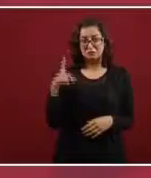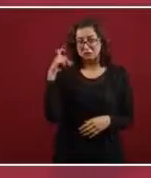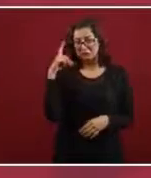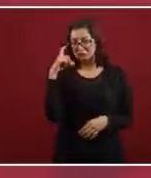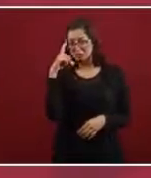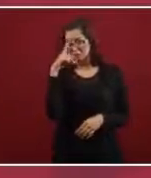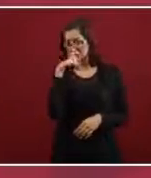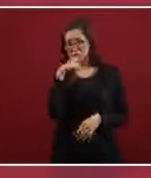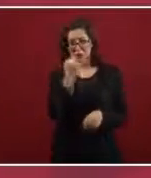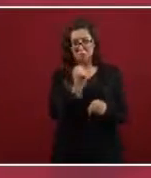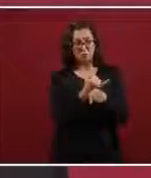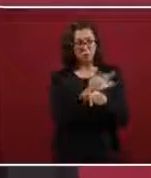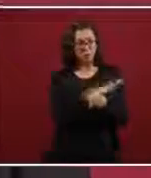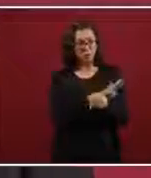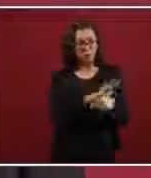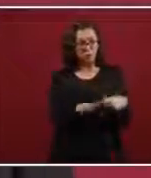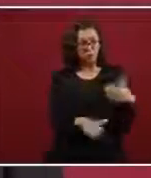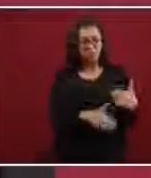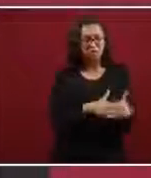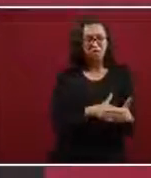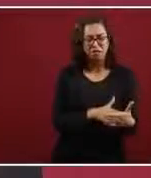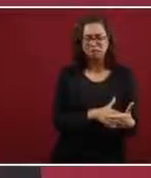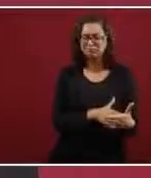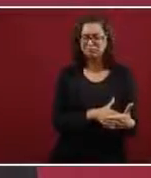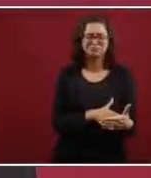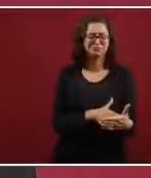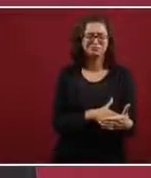complejos, porque sencillamente